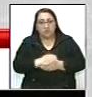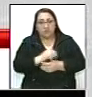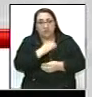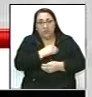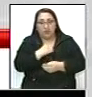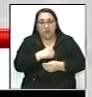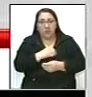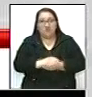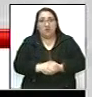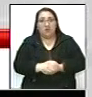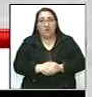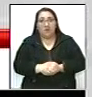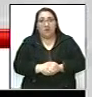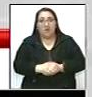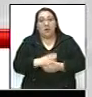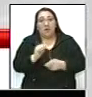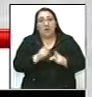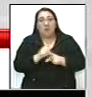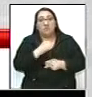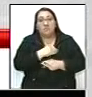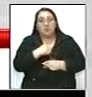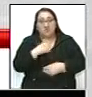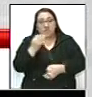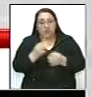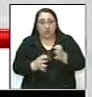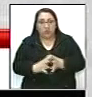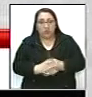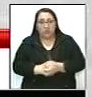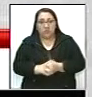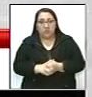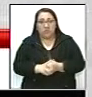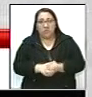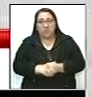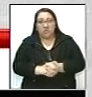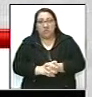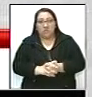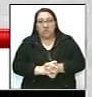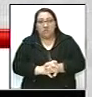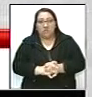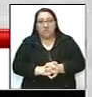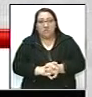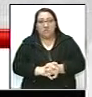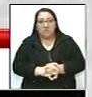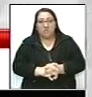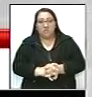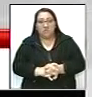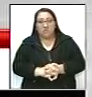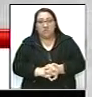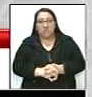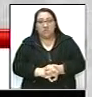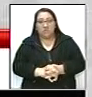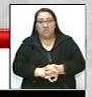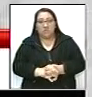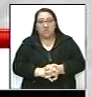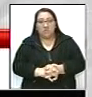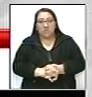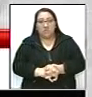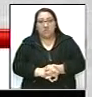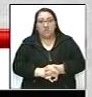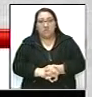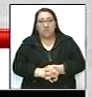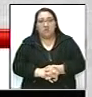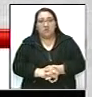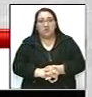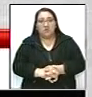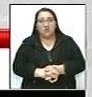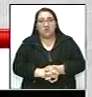Ministros, César Villanueva, y también del ministro de Justicia y también congresista Vicente